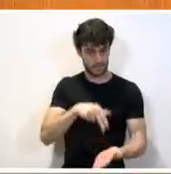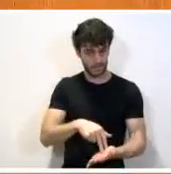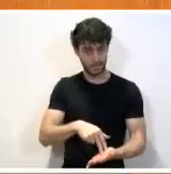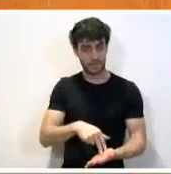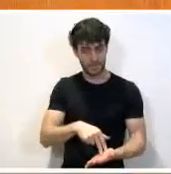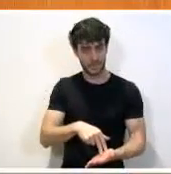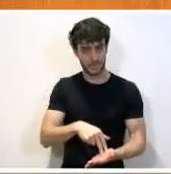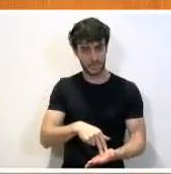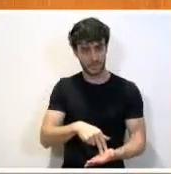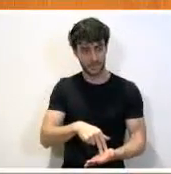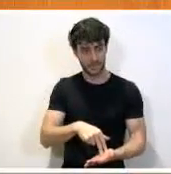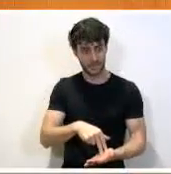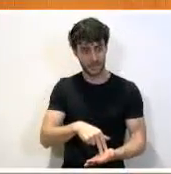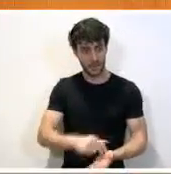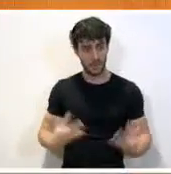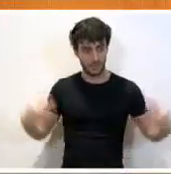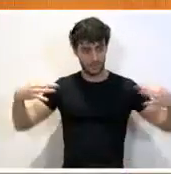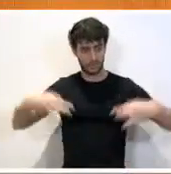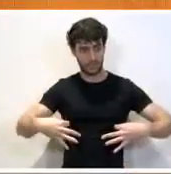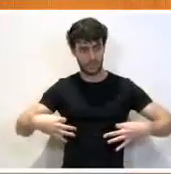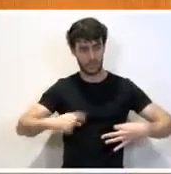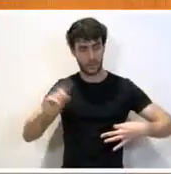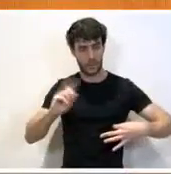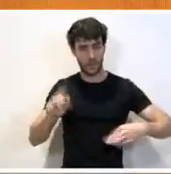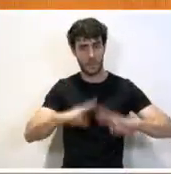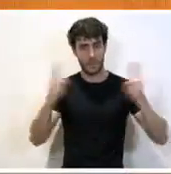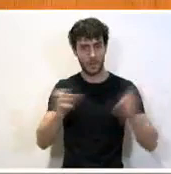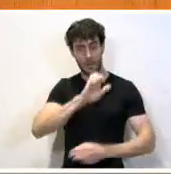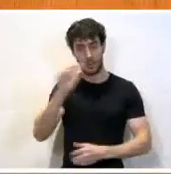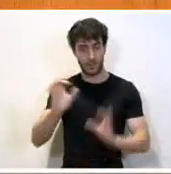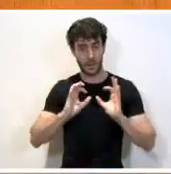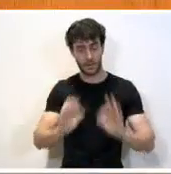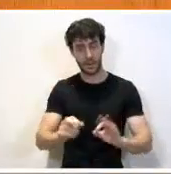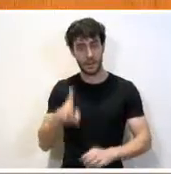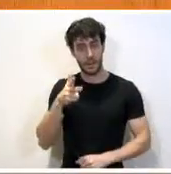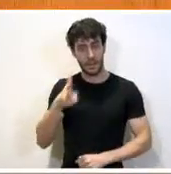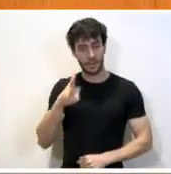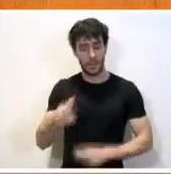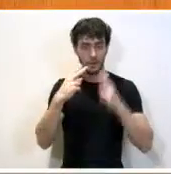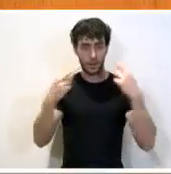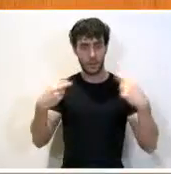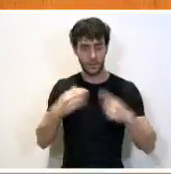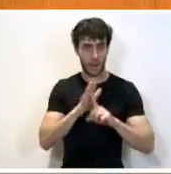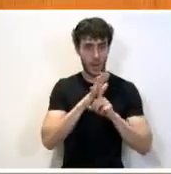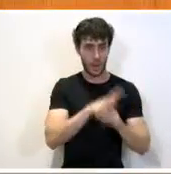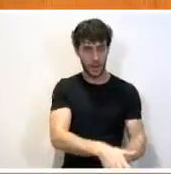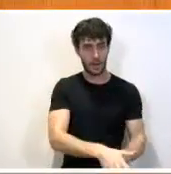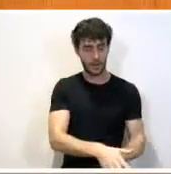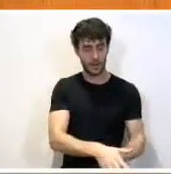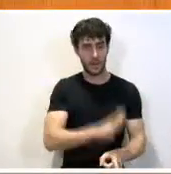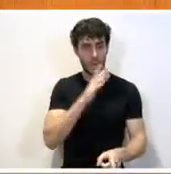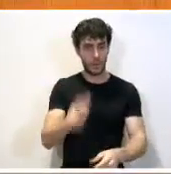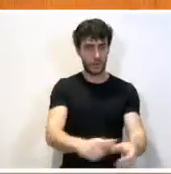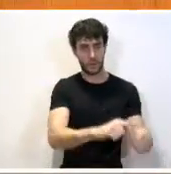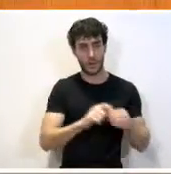tribuna, con una cufilla y no, como ocurre en el Parlamento Europeo, donde se vulneran los derechos de los diputados, a solidarizarse con